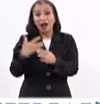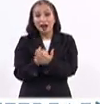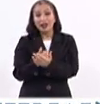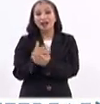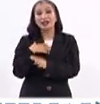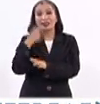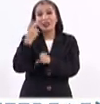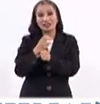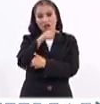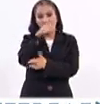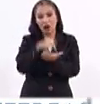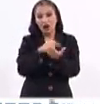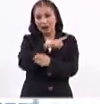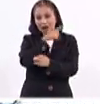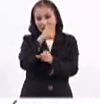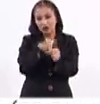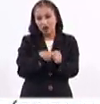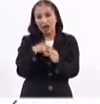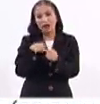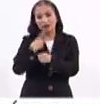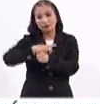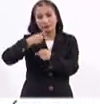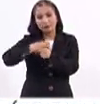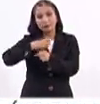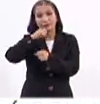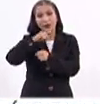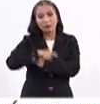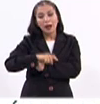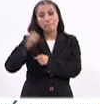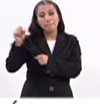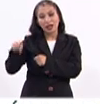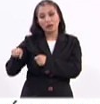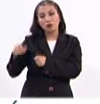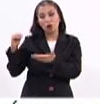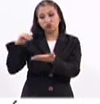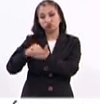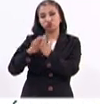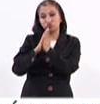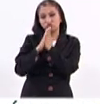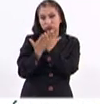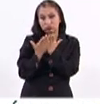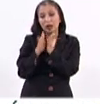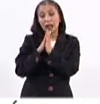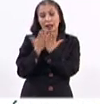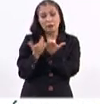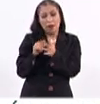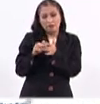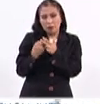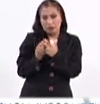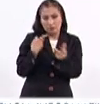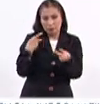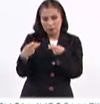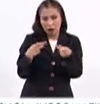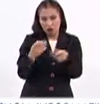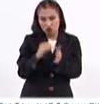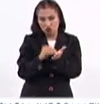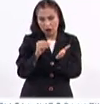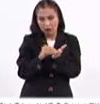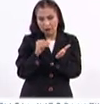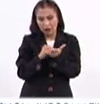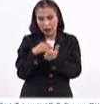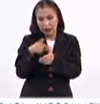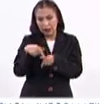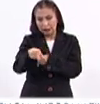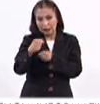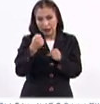se obtiene el tercer lugar nacional y nos invitan a ser parte de este libro El libro apenas está generándose